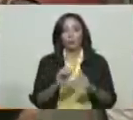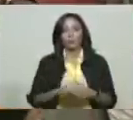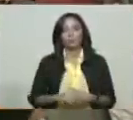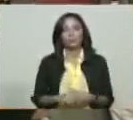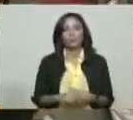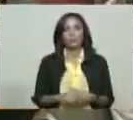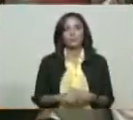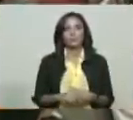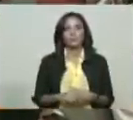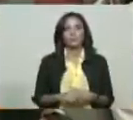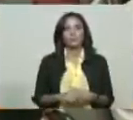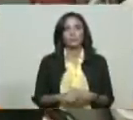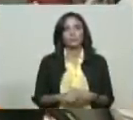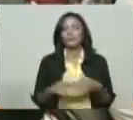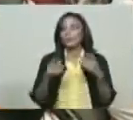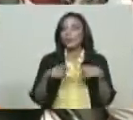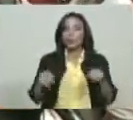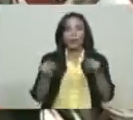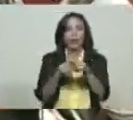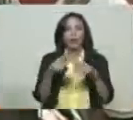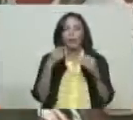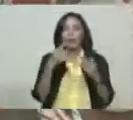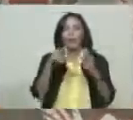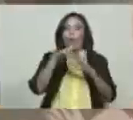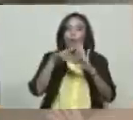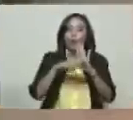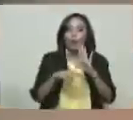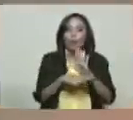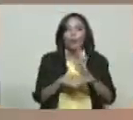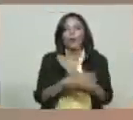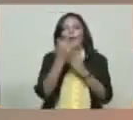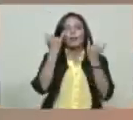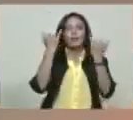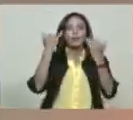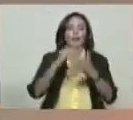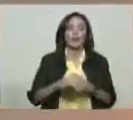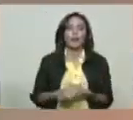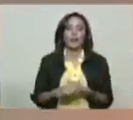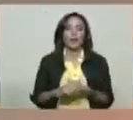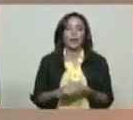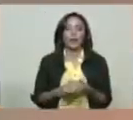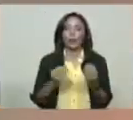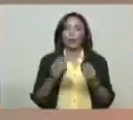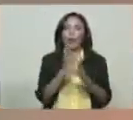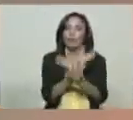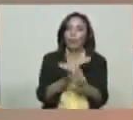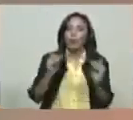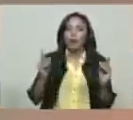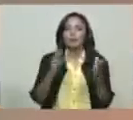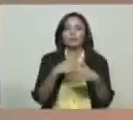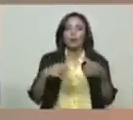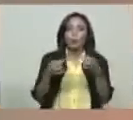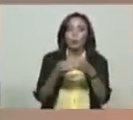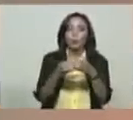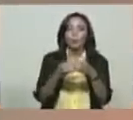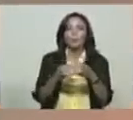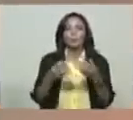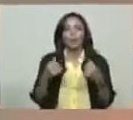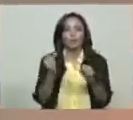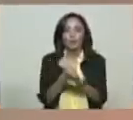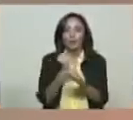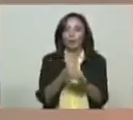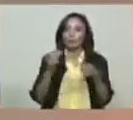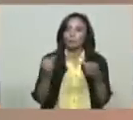Igualmente nos dicen los principios, basado en el principio del centralismo democrático y la dirección colectiva.